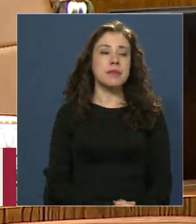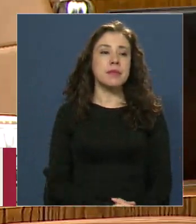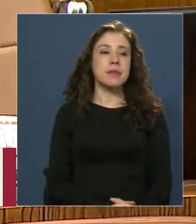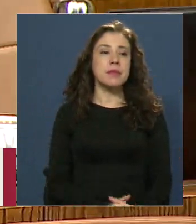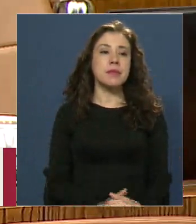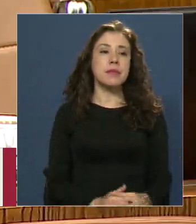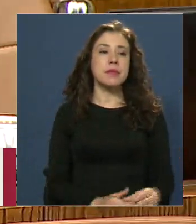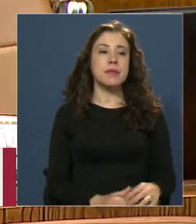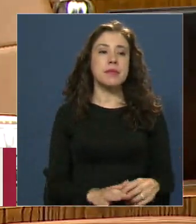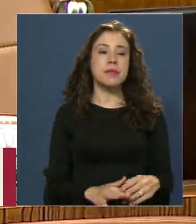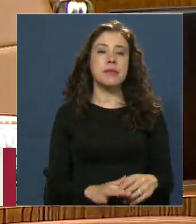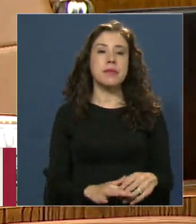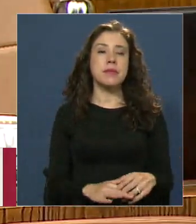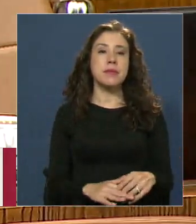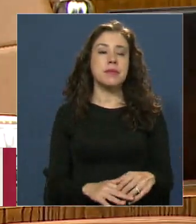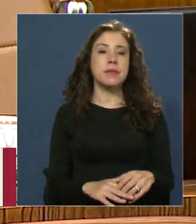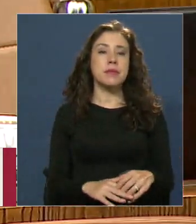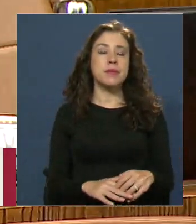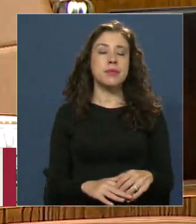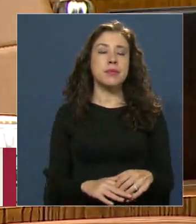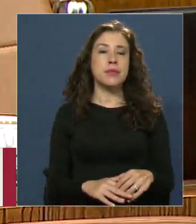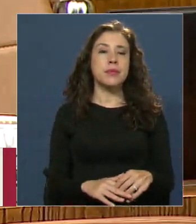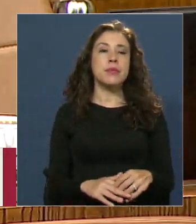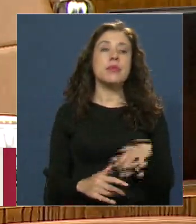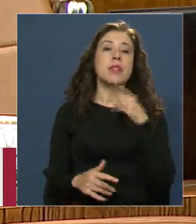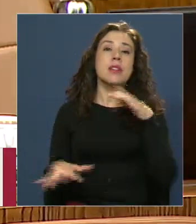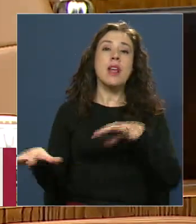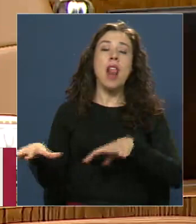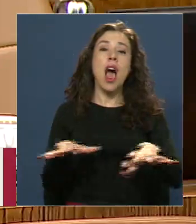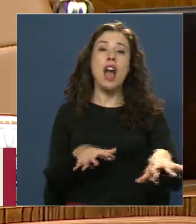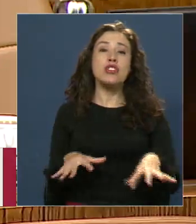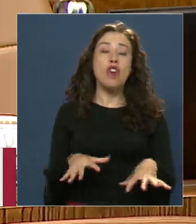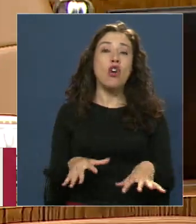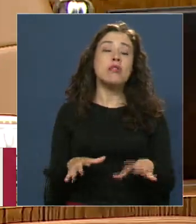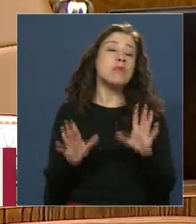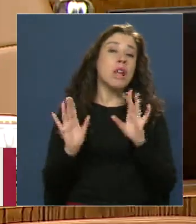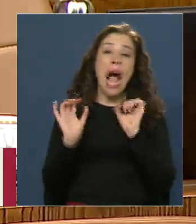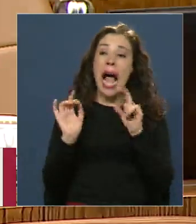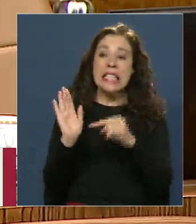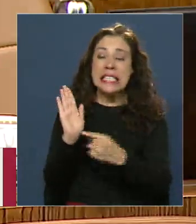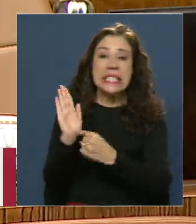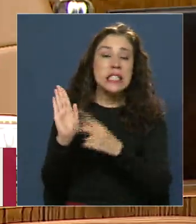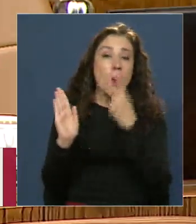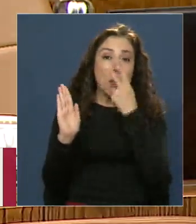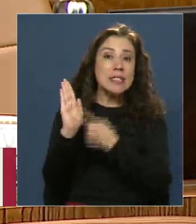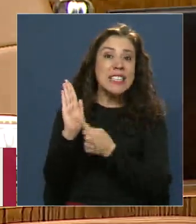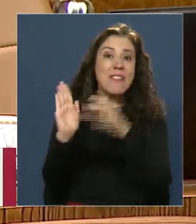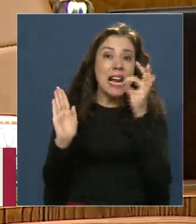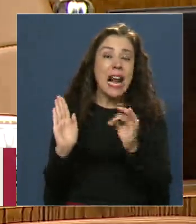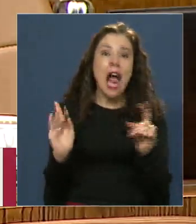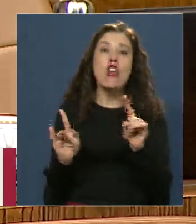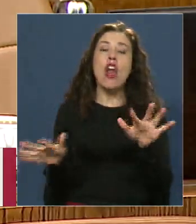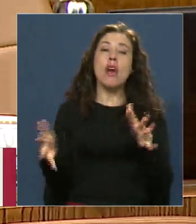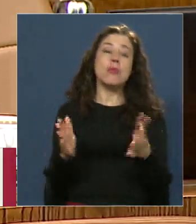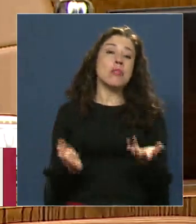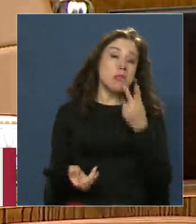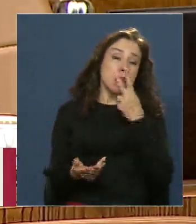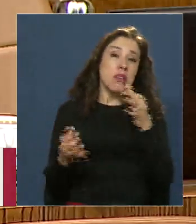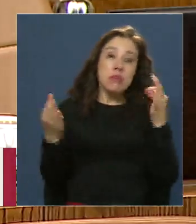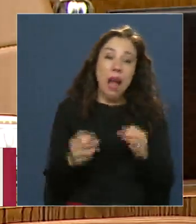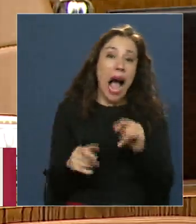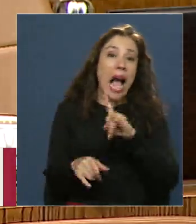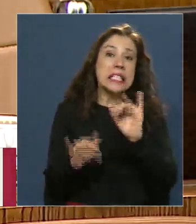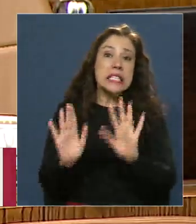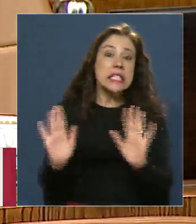apropie de un aforismo de ustedes, dice, las cosas son lo que lo son y no lo que parecen. Las cosas son lo que